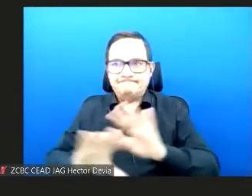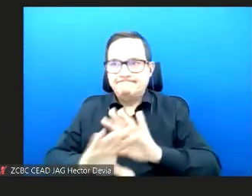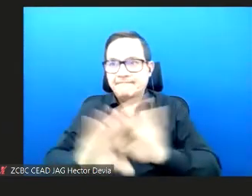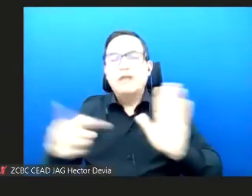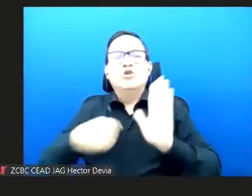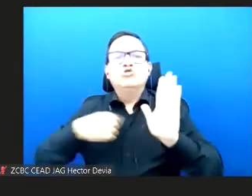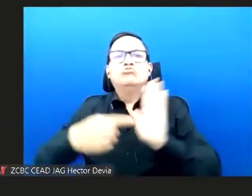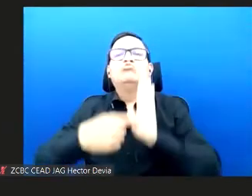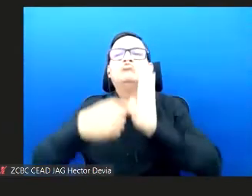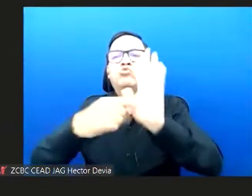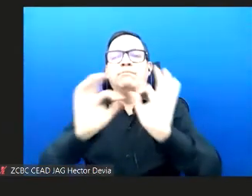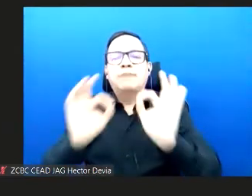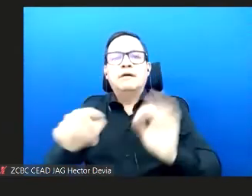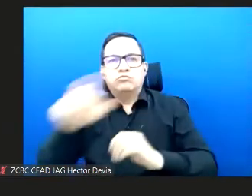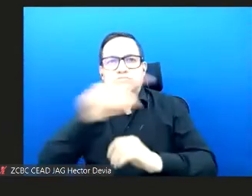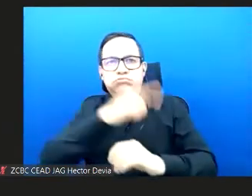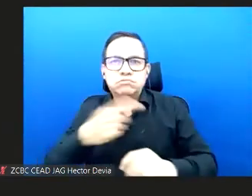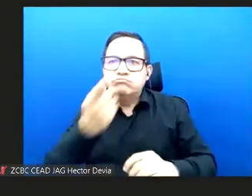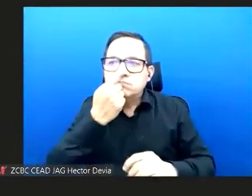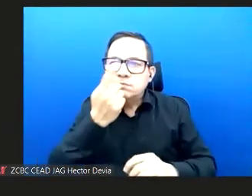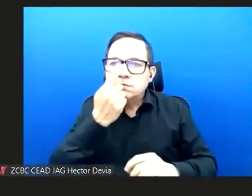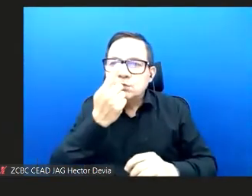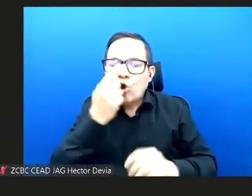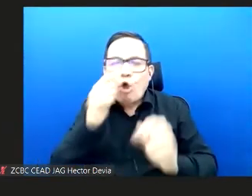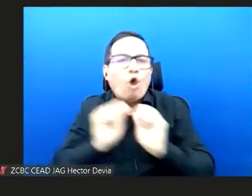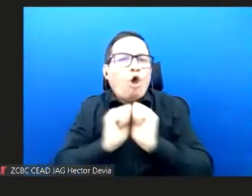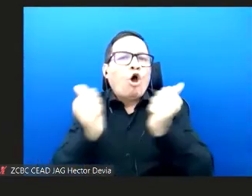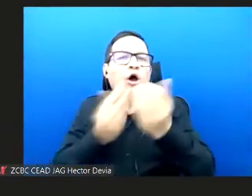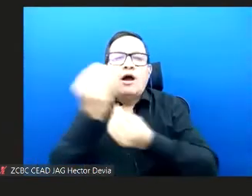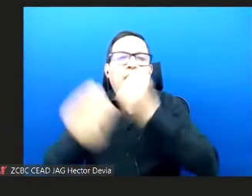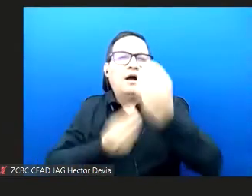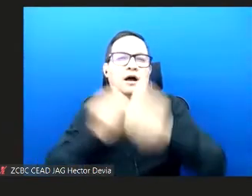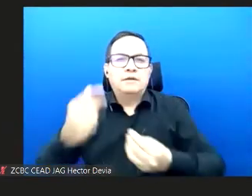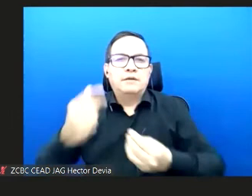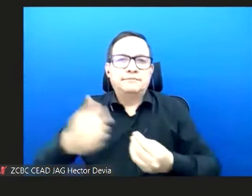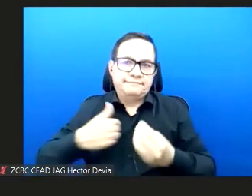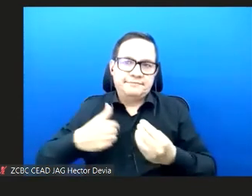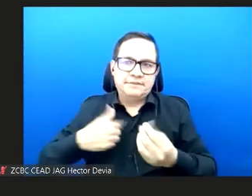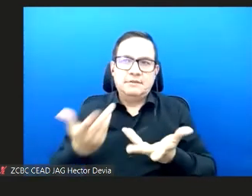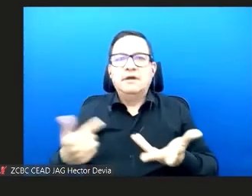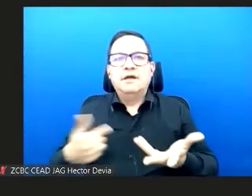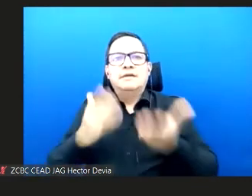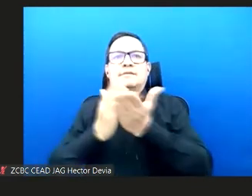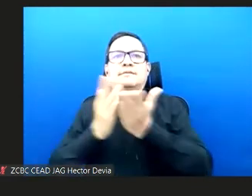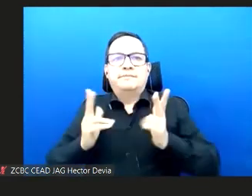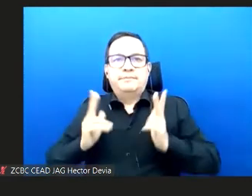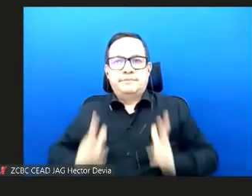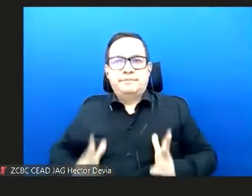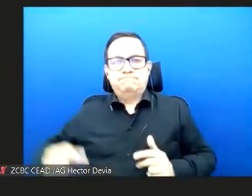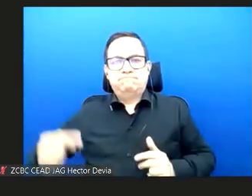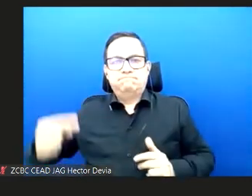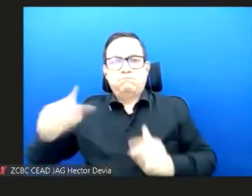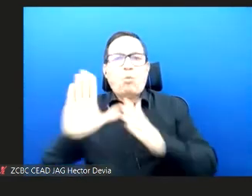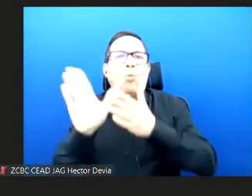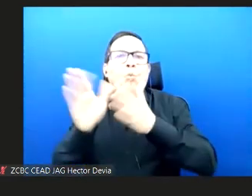así para que ustedes miren cómo lo haría yo si fuera una estudiante del curso de pensamiento